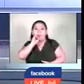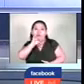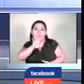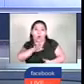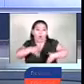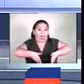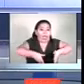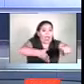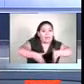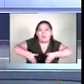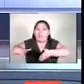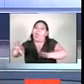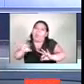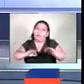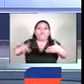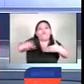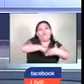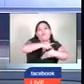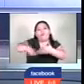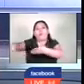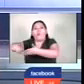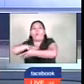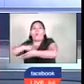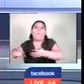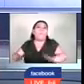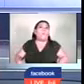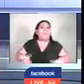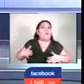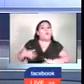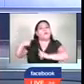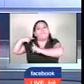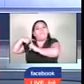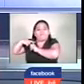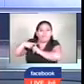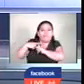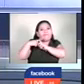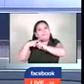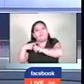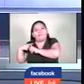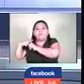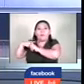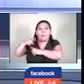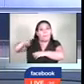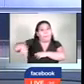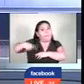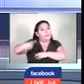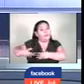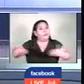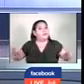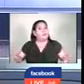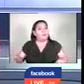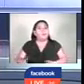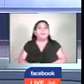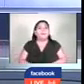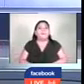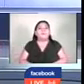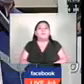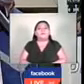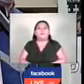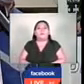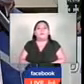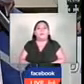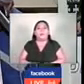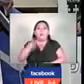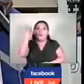De calles en el centro de San Salvador por motivo de las diferentes procesiones que se realizan a partir de mañana. Y de este